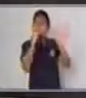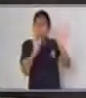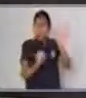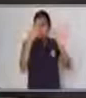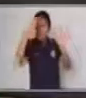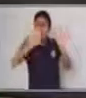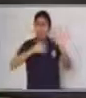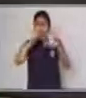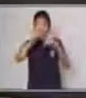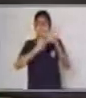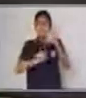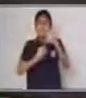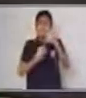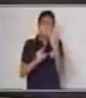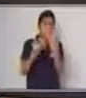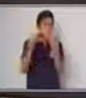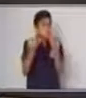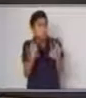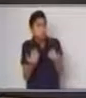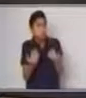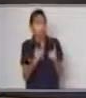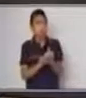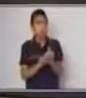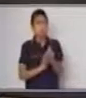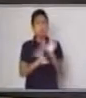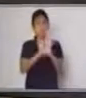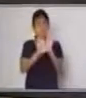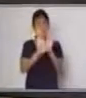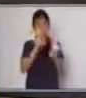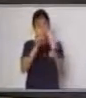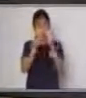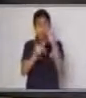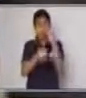ejemplo. Digamos que quiero